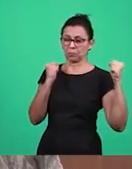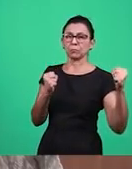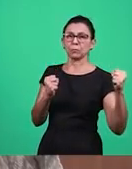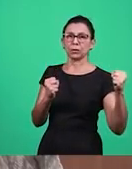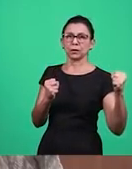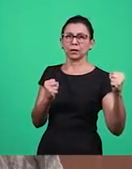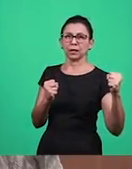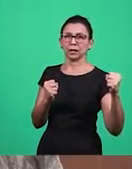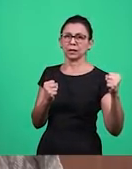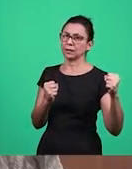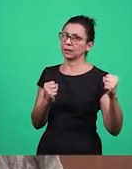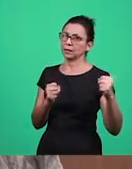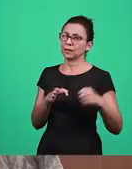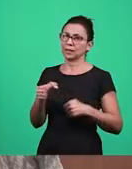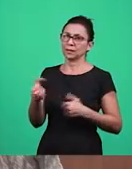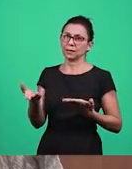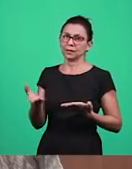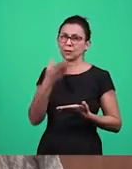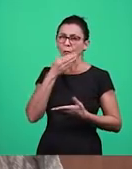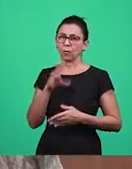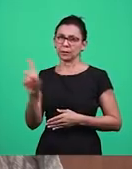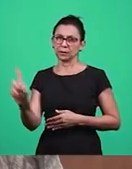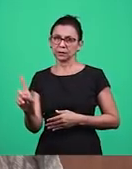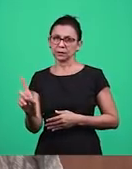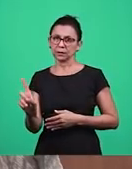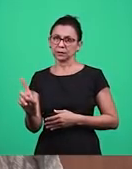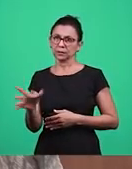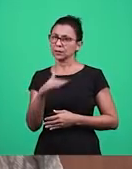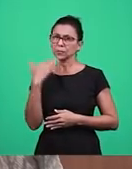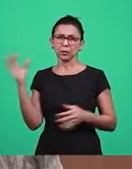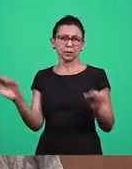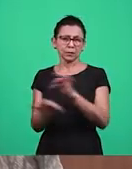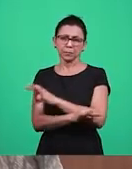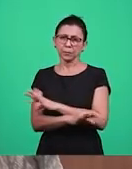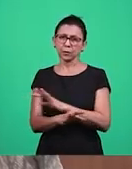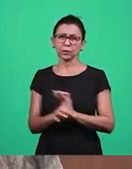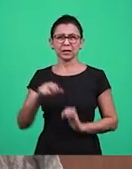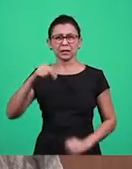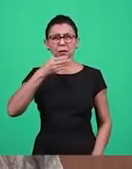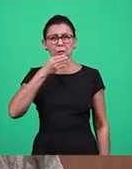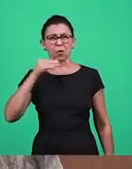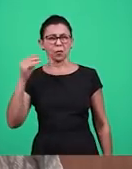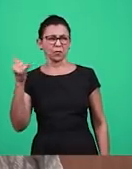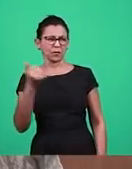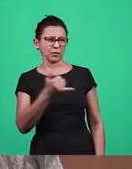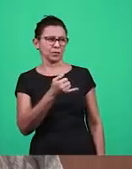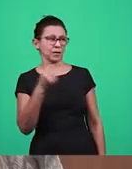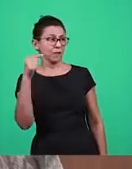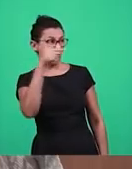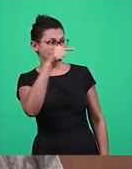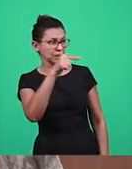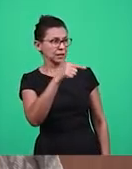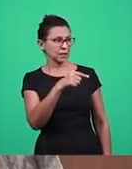sentencia, que era absoluto y que nadie podía librarlo de esta sentencia. Y ahora que Natán le dice: tú eres este